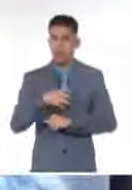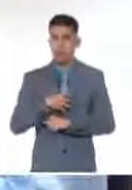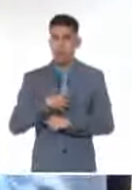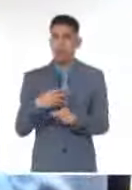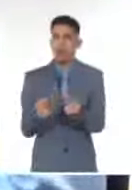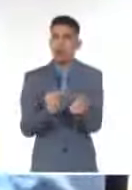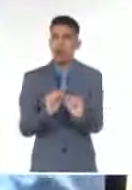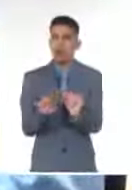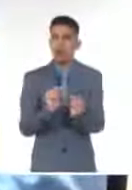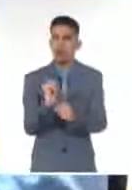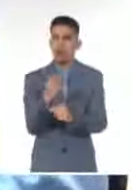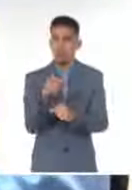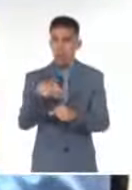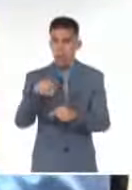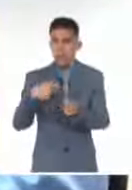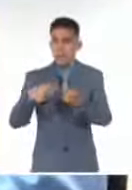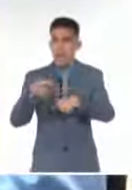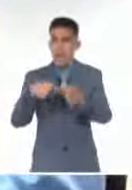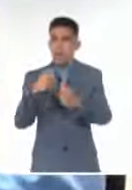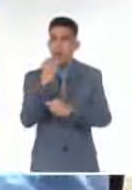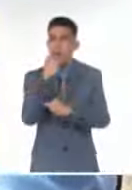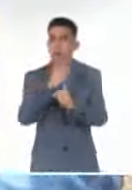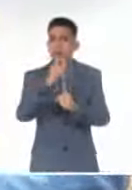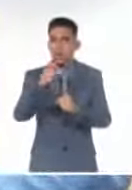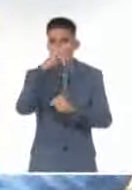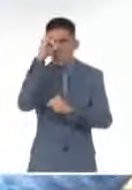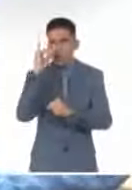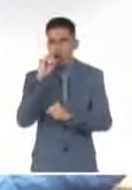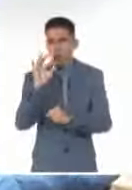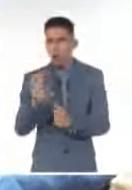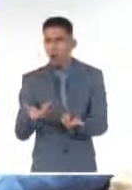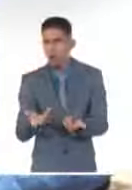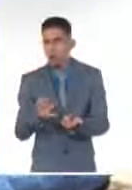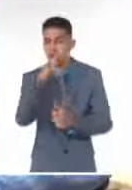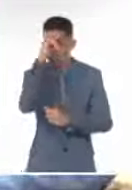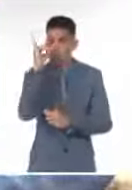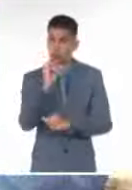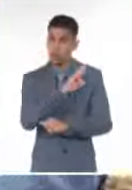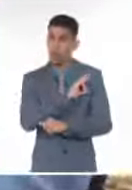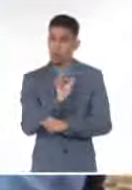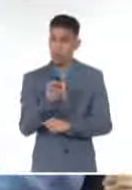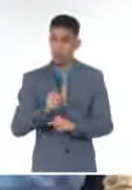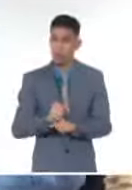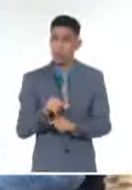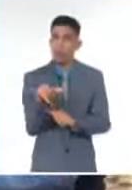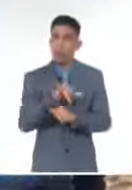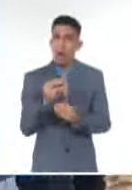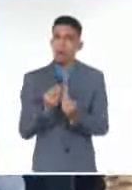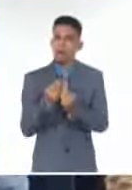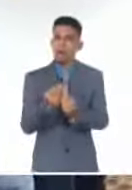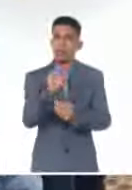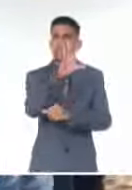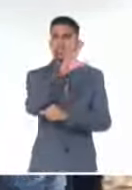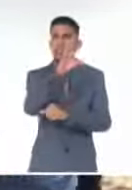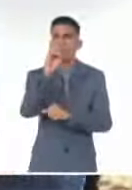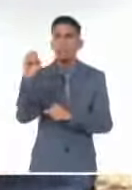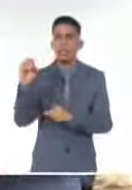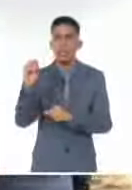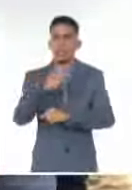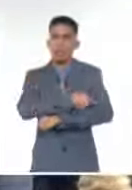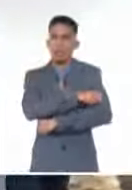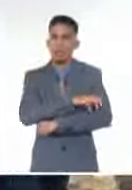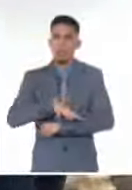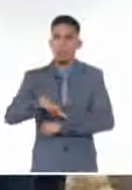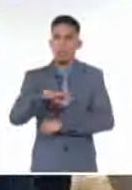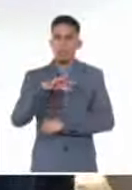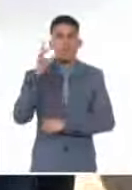cual le venden comida a los trabajadores, ¿sí o no? Sí. ¿Sí? Y además le aportan a 500 pobladores de la FE. Pero hay